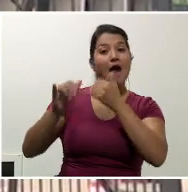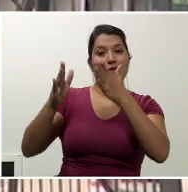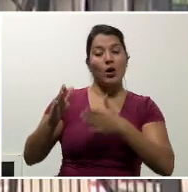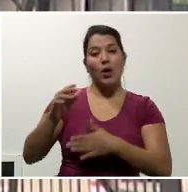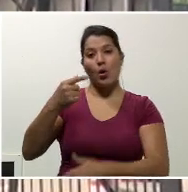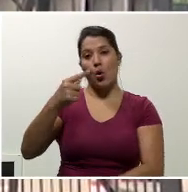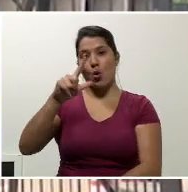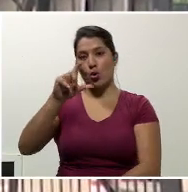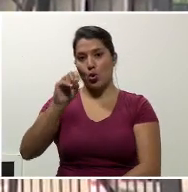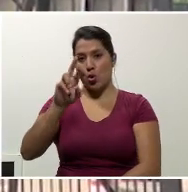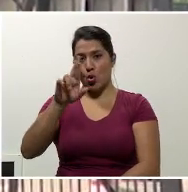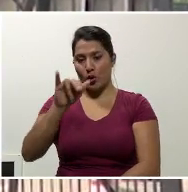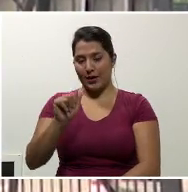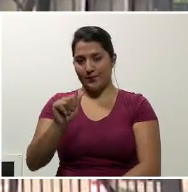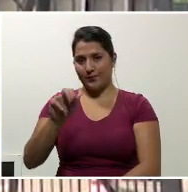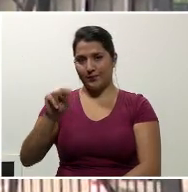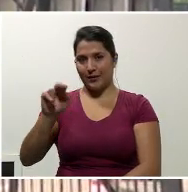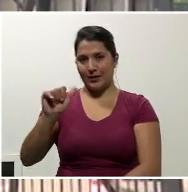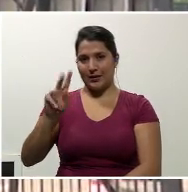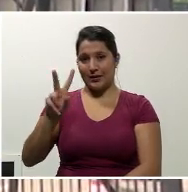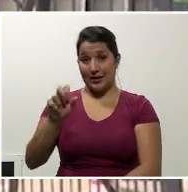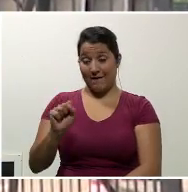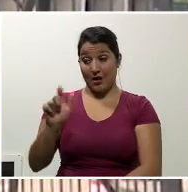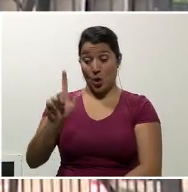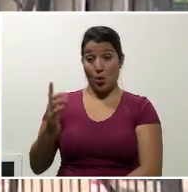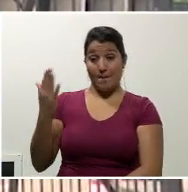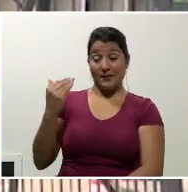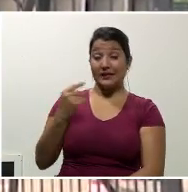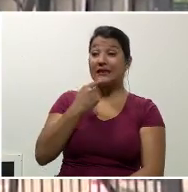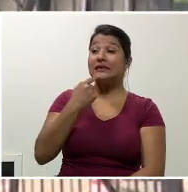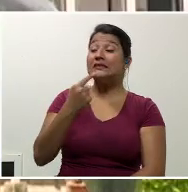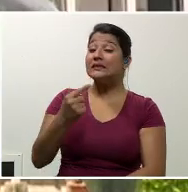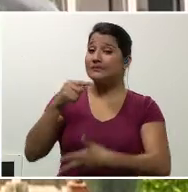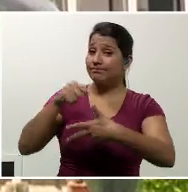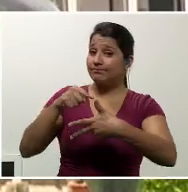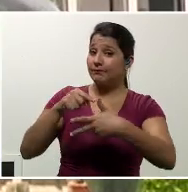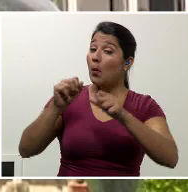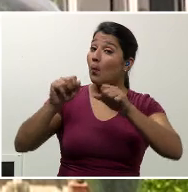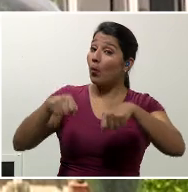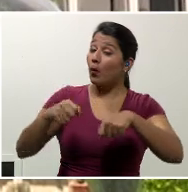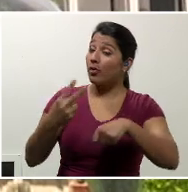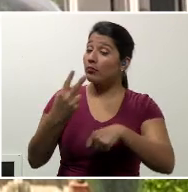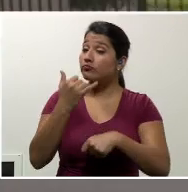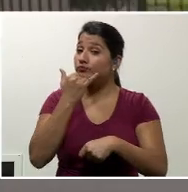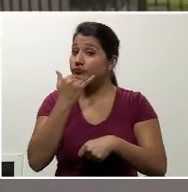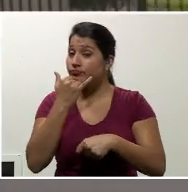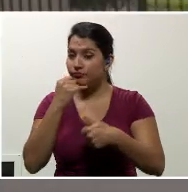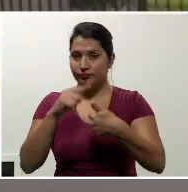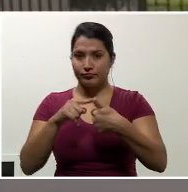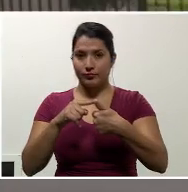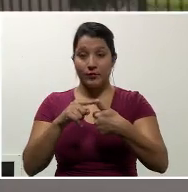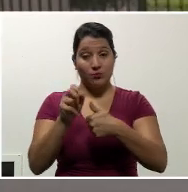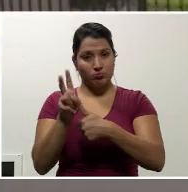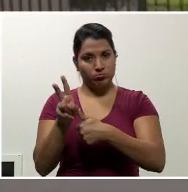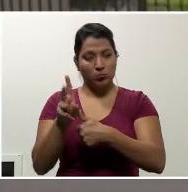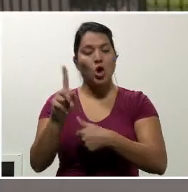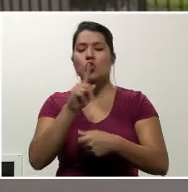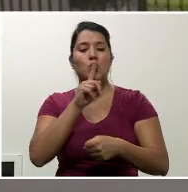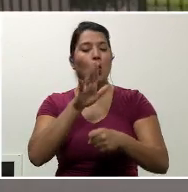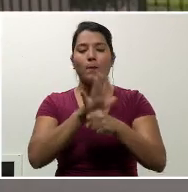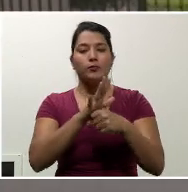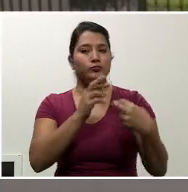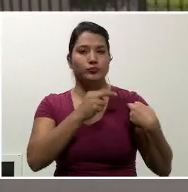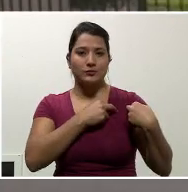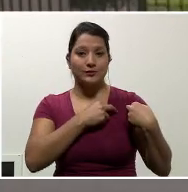el lunes. En ella la jurista señala que se puede estar en presencia de 2 delitos. Incumplimiento de deberes, penado